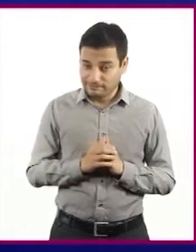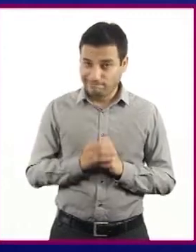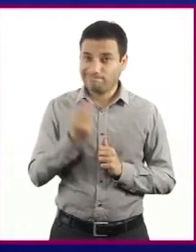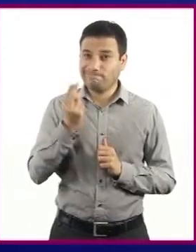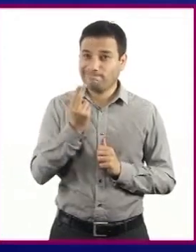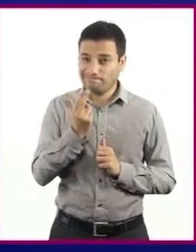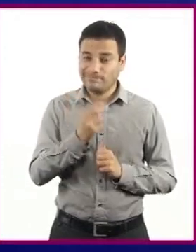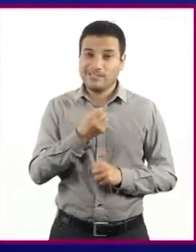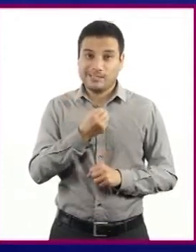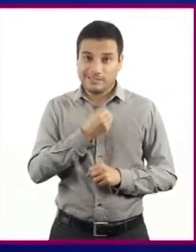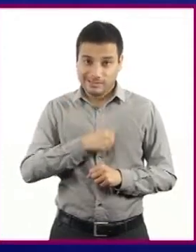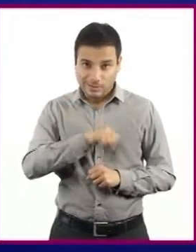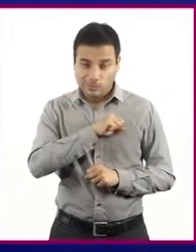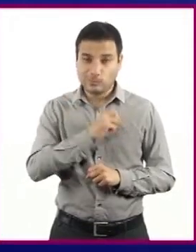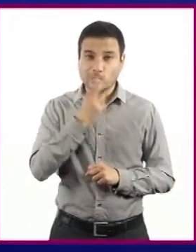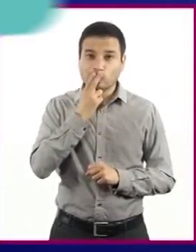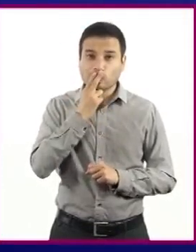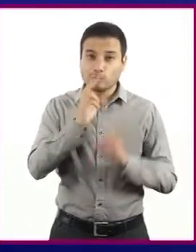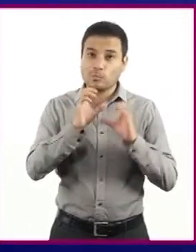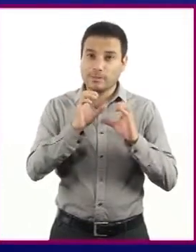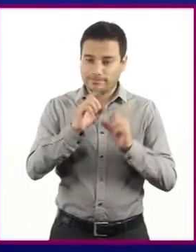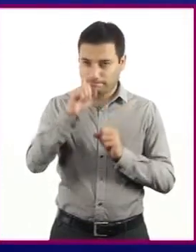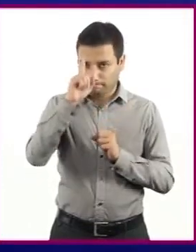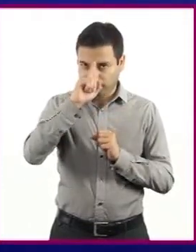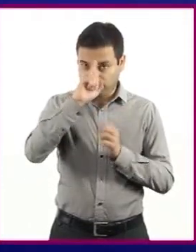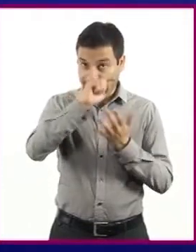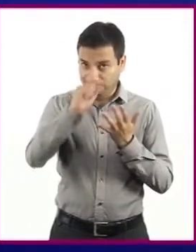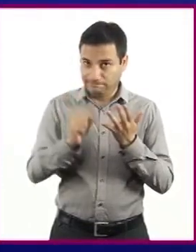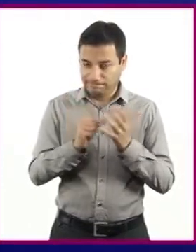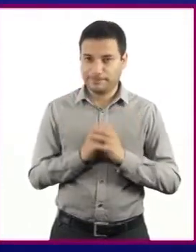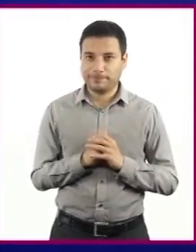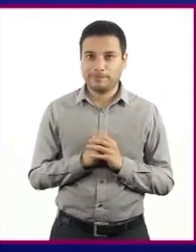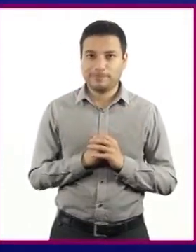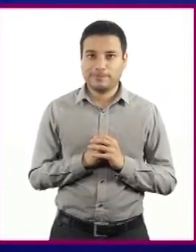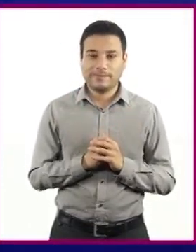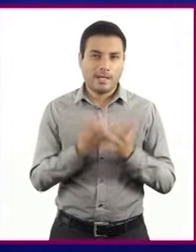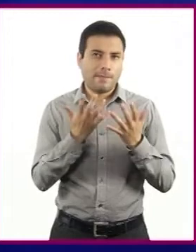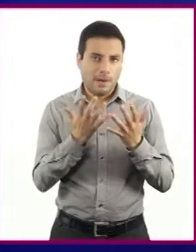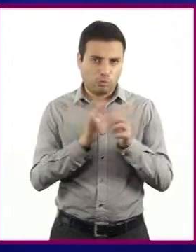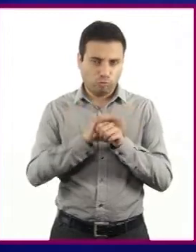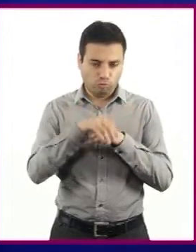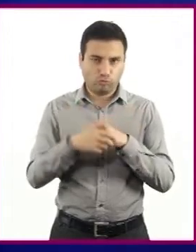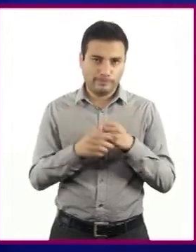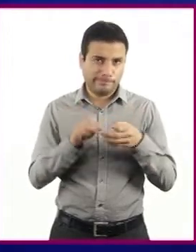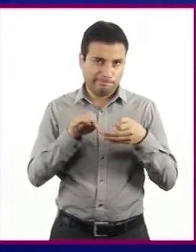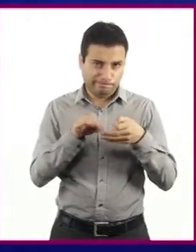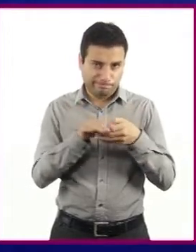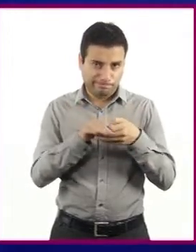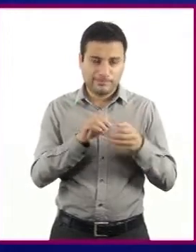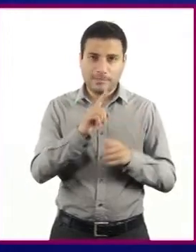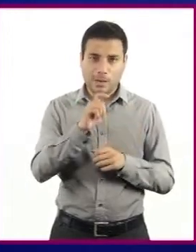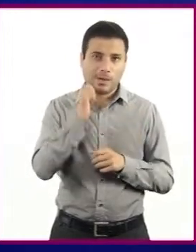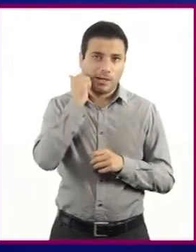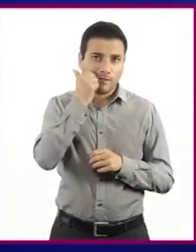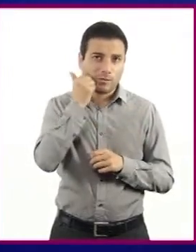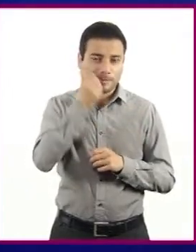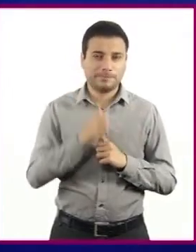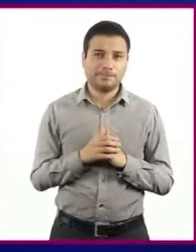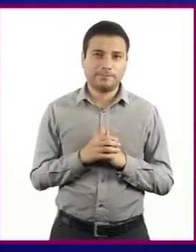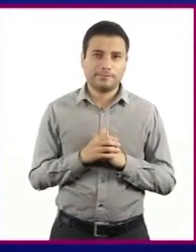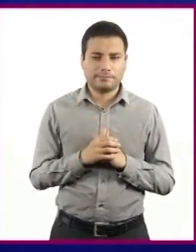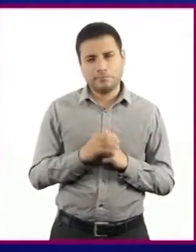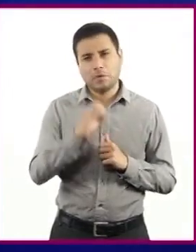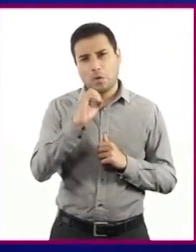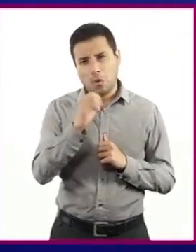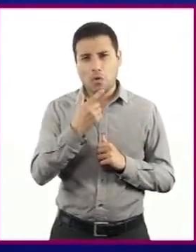el cuidado de nuestra salud siguiendo las siguientes recomendaciones. Lavarnos frecuentemente las manos con agua y jabón o alcohol